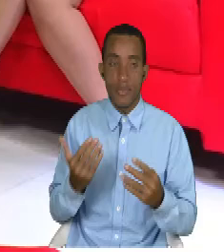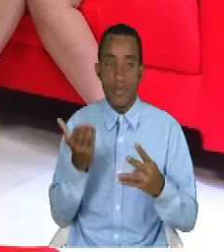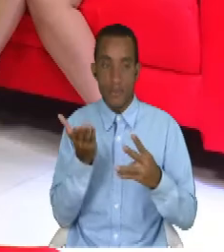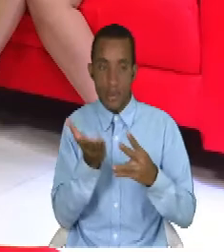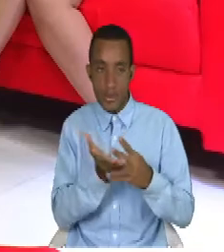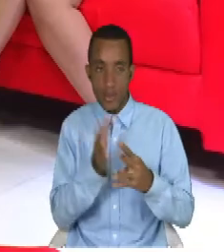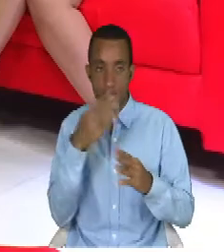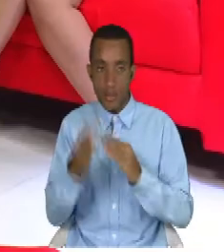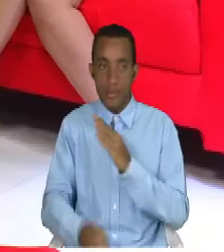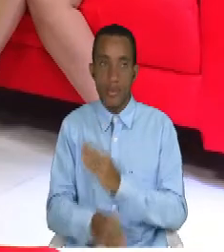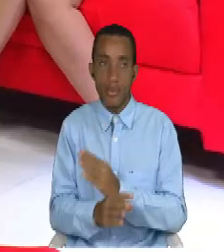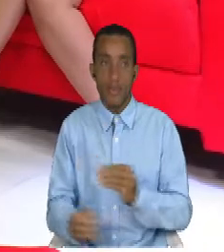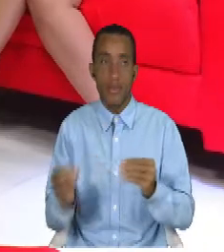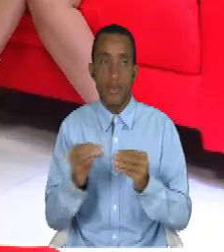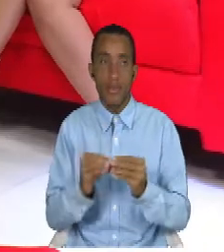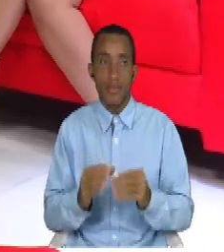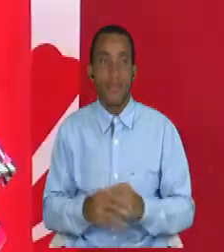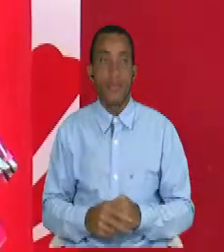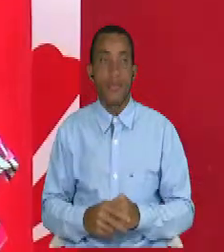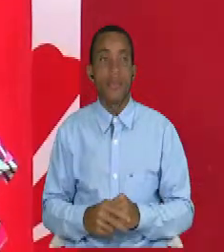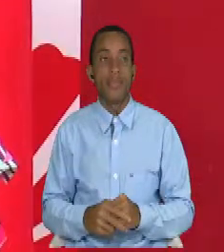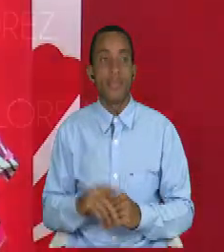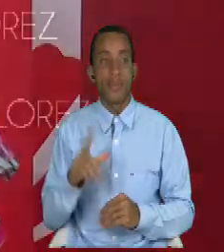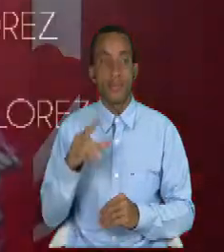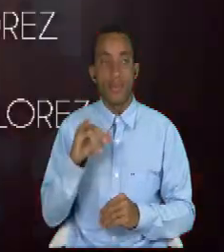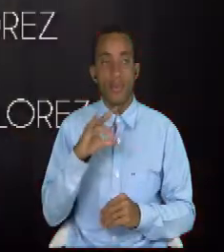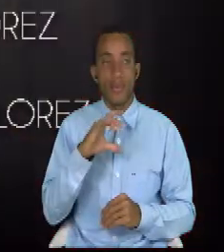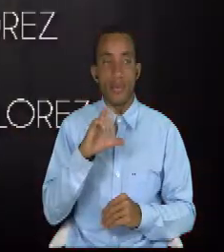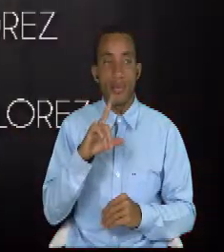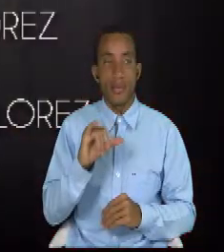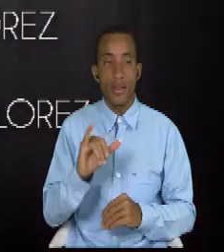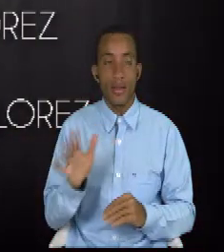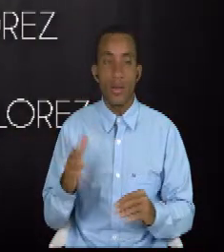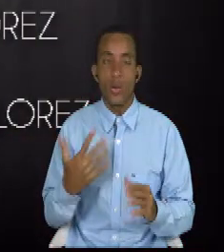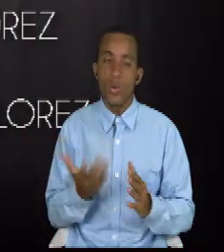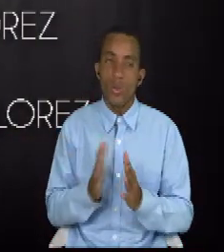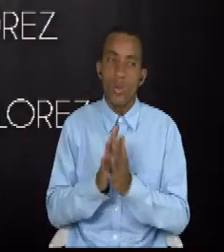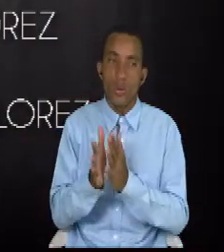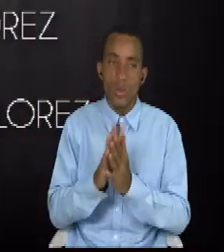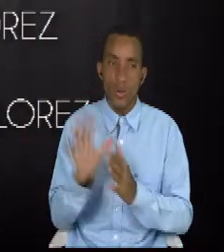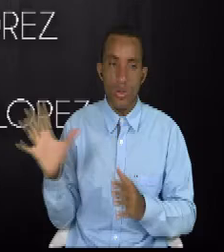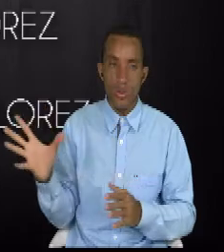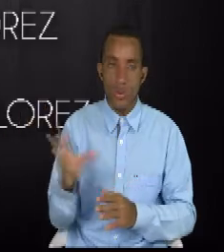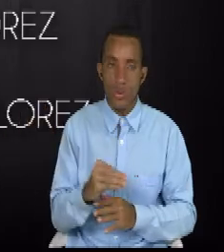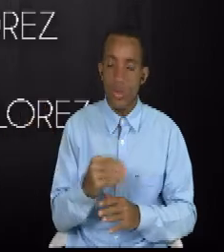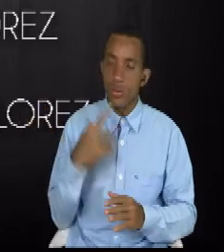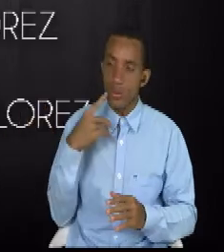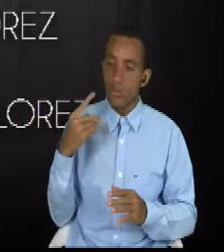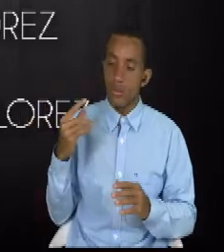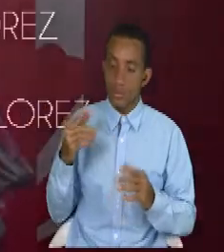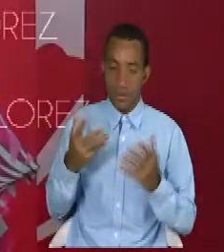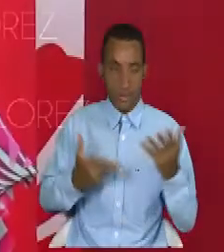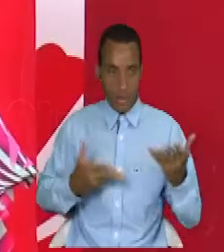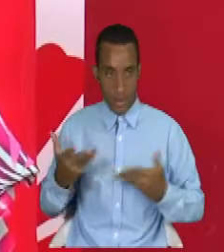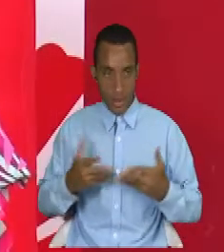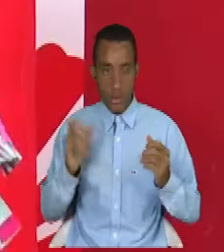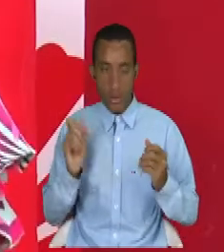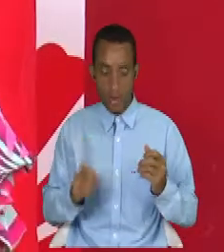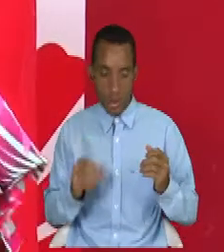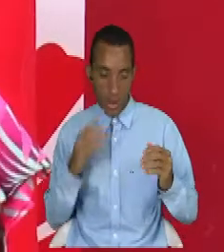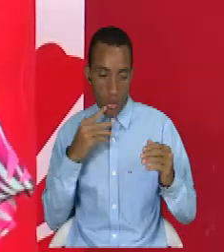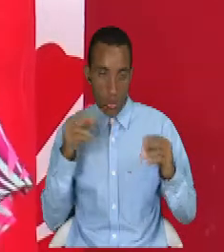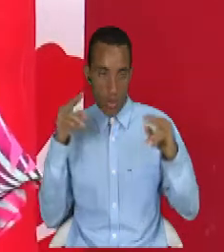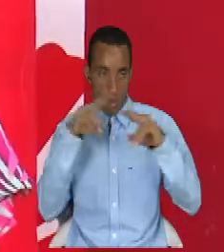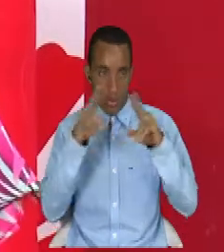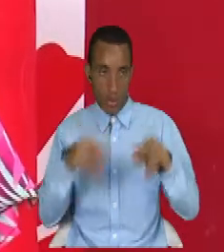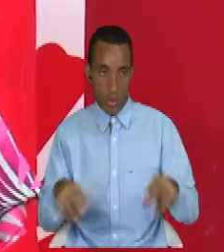para ya regresamos con lucely villamizar quien nos va a seguir contando acerca de las maravillas de todo lo que ella en su tienda online puede ofrecerle a barrancabermeja